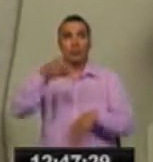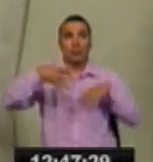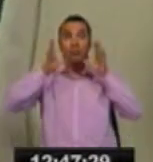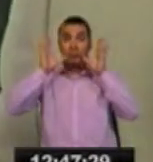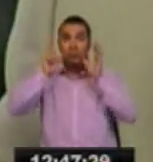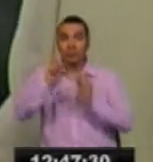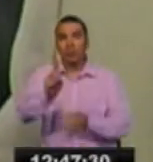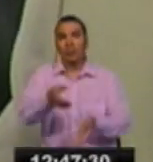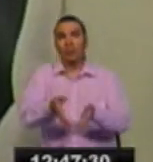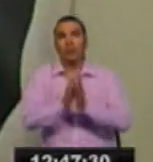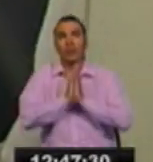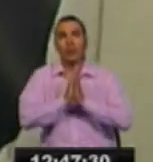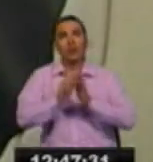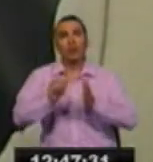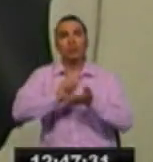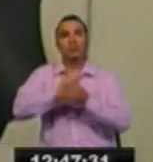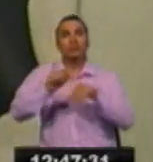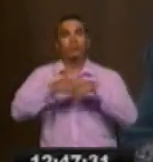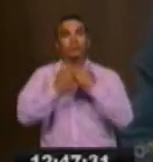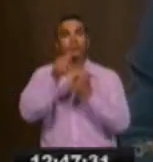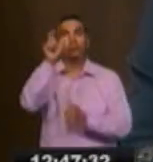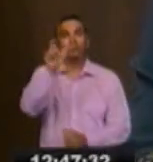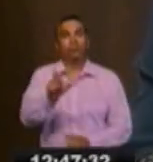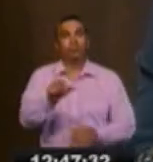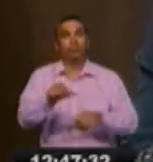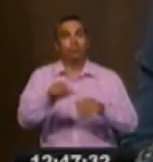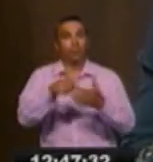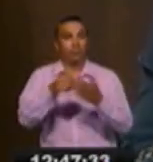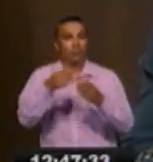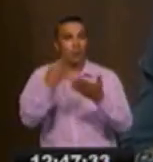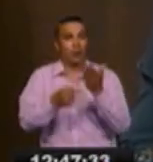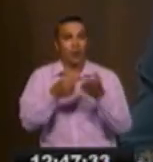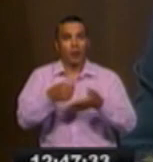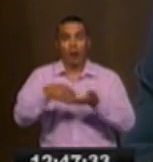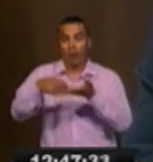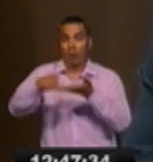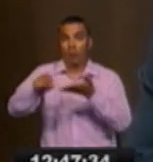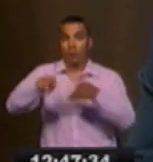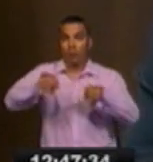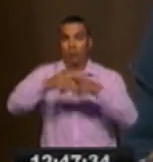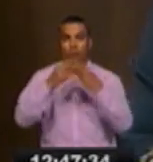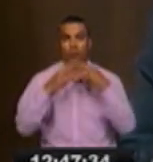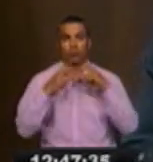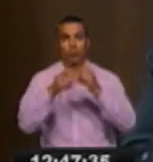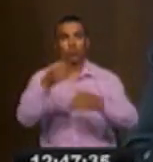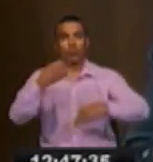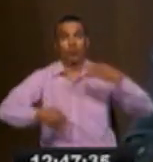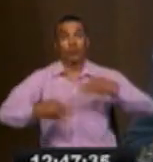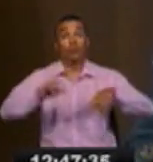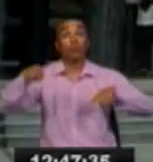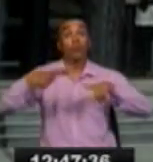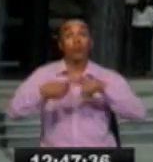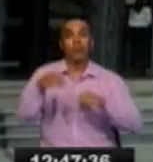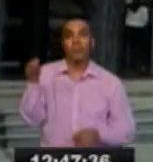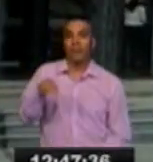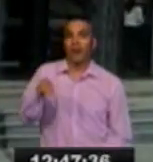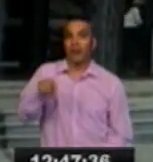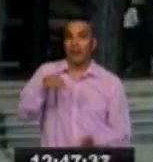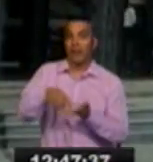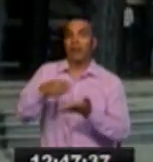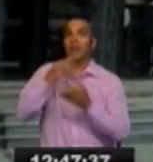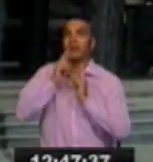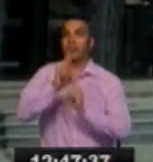diciembre solicitó a la Asamblea Nacional autorización para abrir el proceso penal, tema que será tratado este martes en el